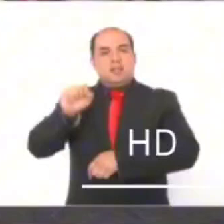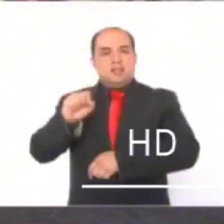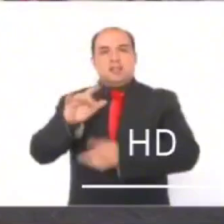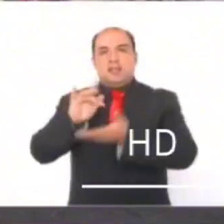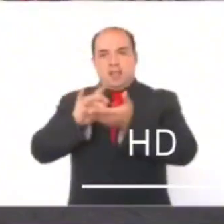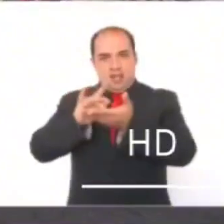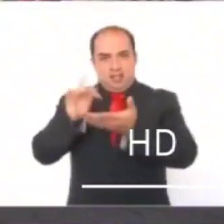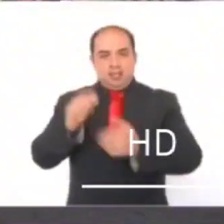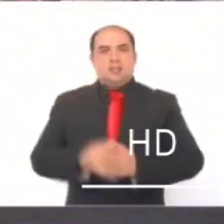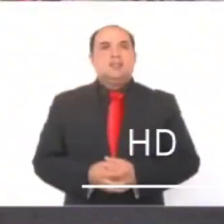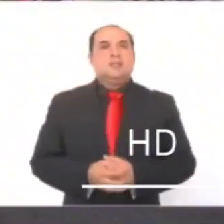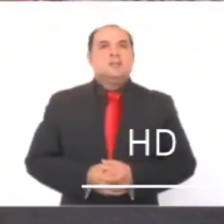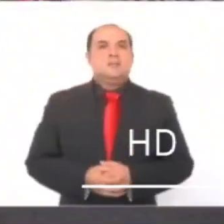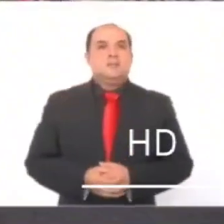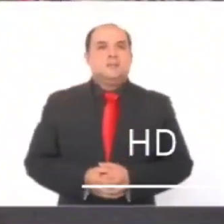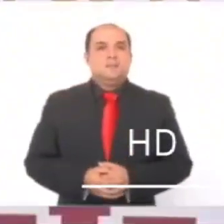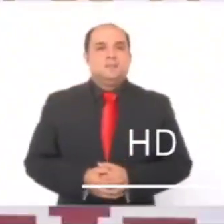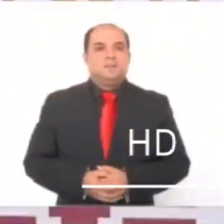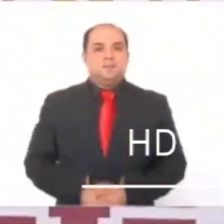Martí.